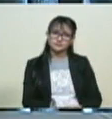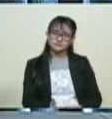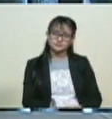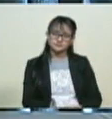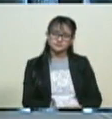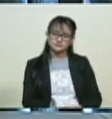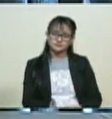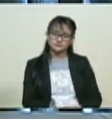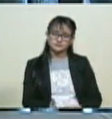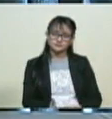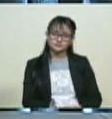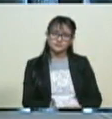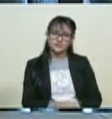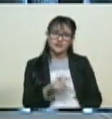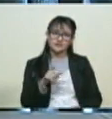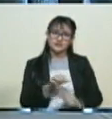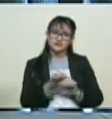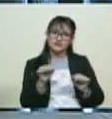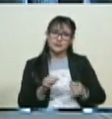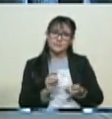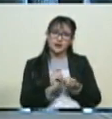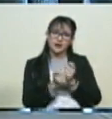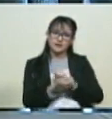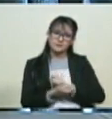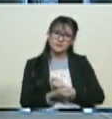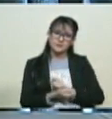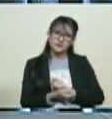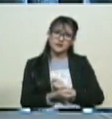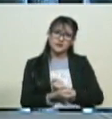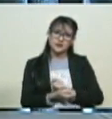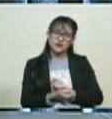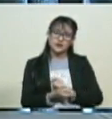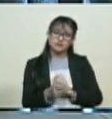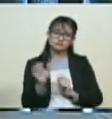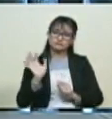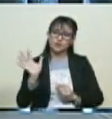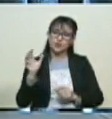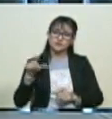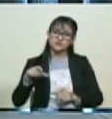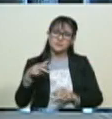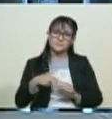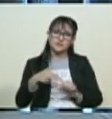sobre la necesidad de un sistema cambiario post petrolero